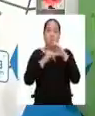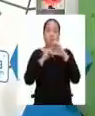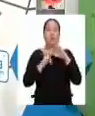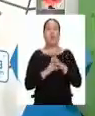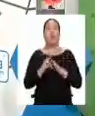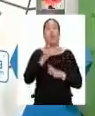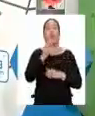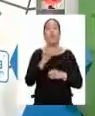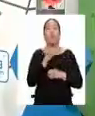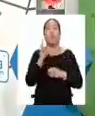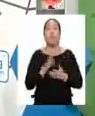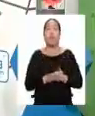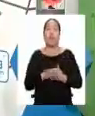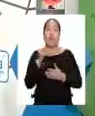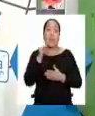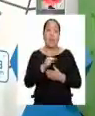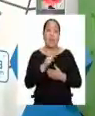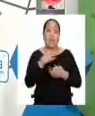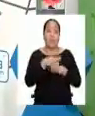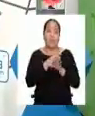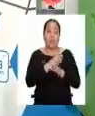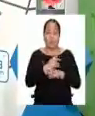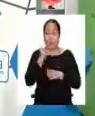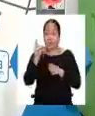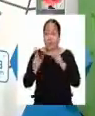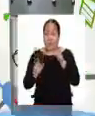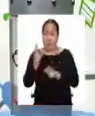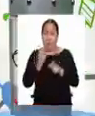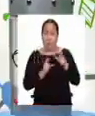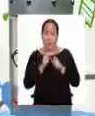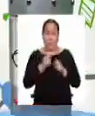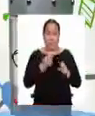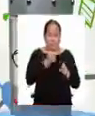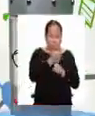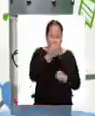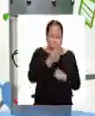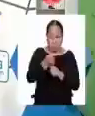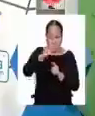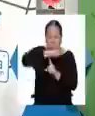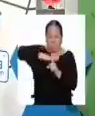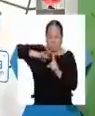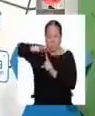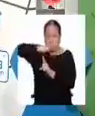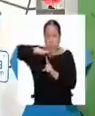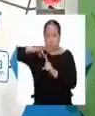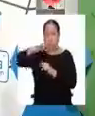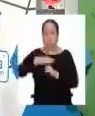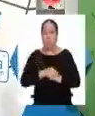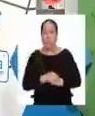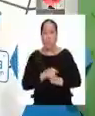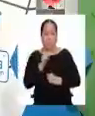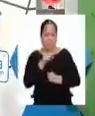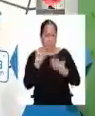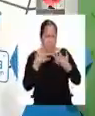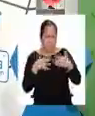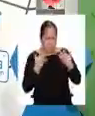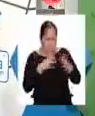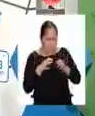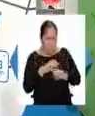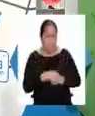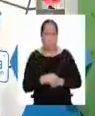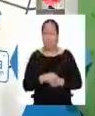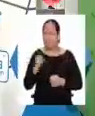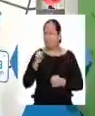utilizar convenientemente esta capacidad que tienen los humanos para afectar el ambiente deliberadamente. ¿Y eso ya se puede hacer, Delta?